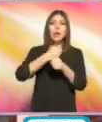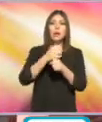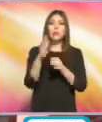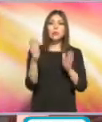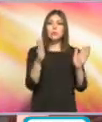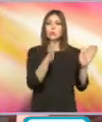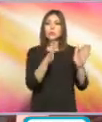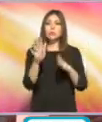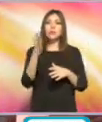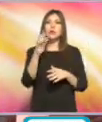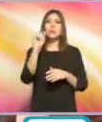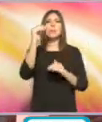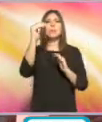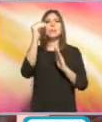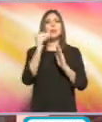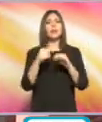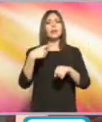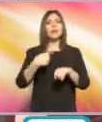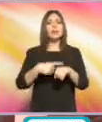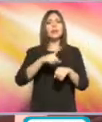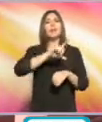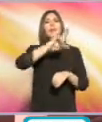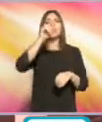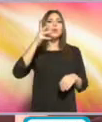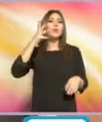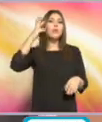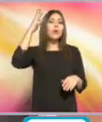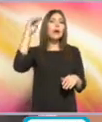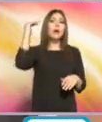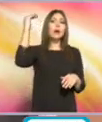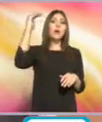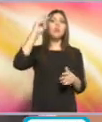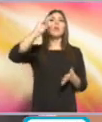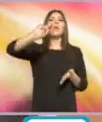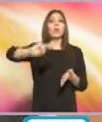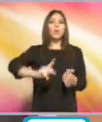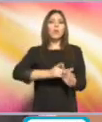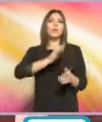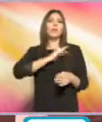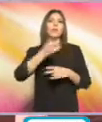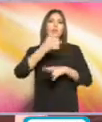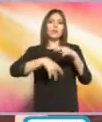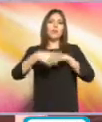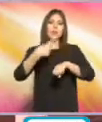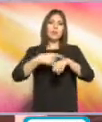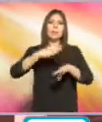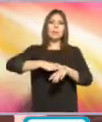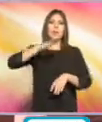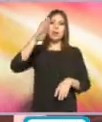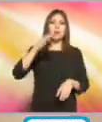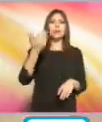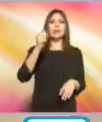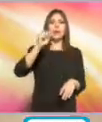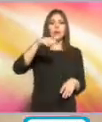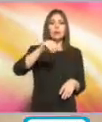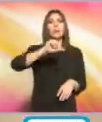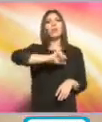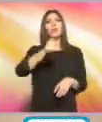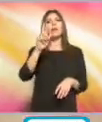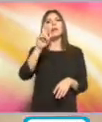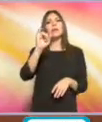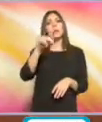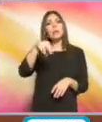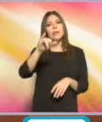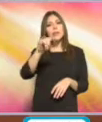en edad adulta pueden volverse hiperreactivos de todo tipo, ¿no? Rinitis, conjuntivitis,